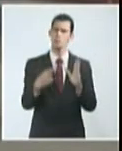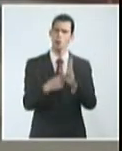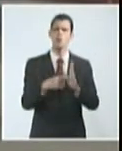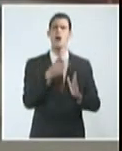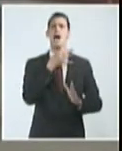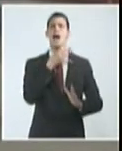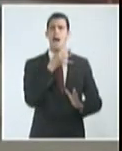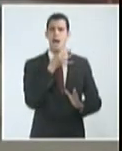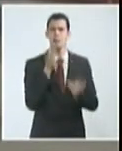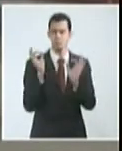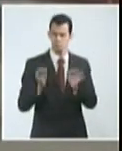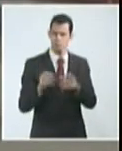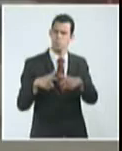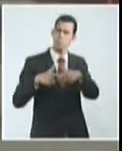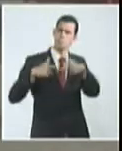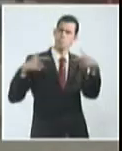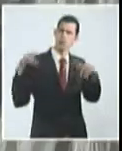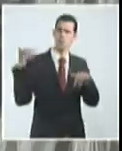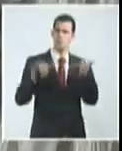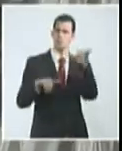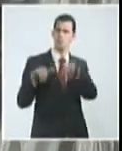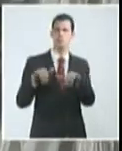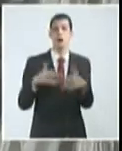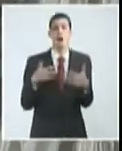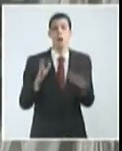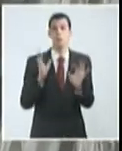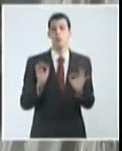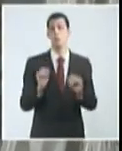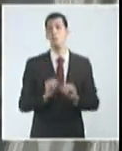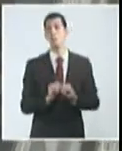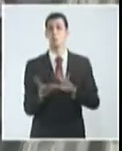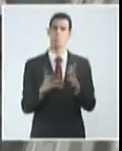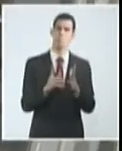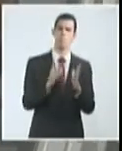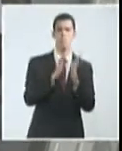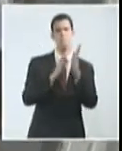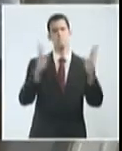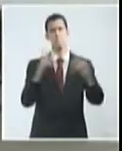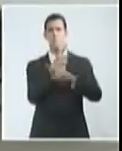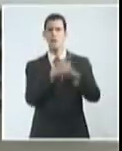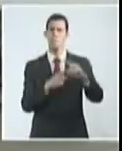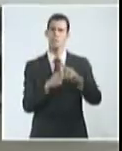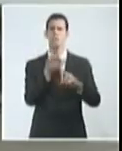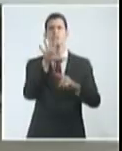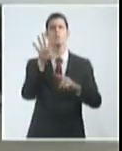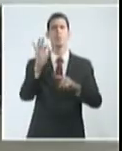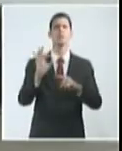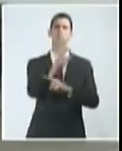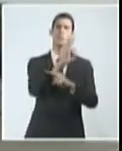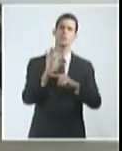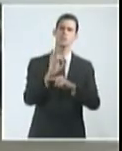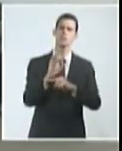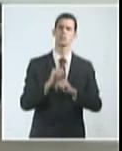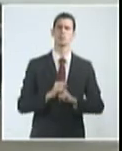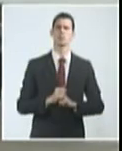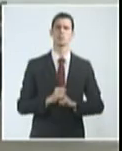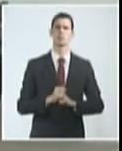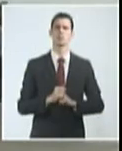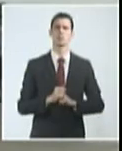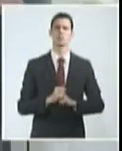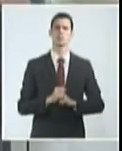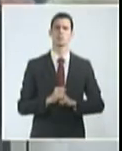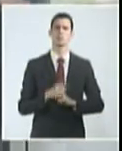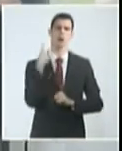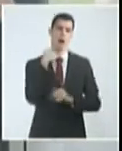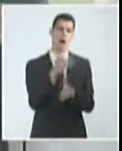la mitad de los turistas, una cifra de turistas en mes y medio que es casi el 50% de lo que hemos recibido en todo este año en las